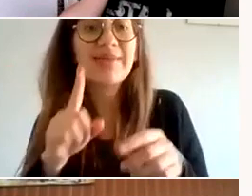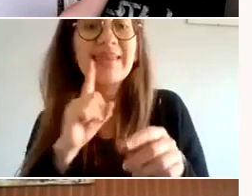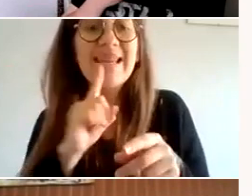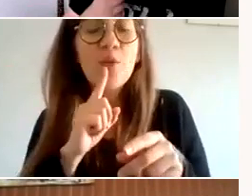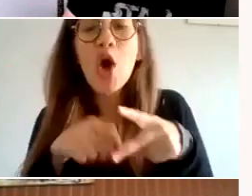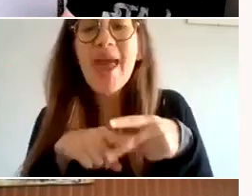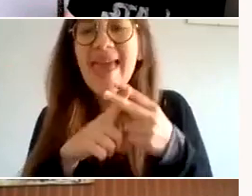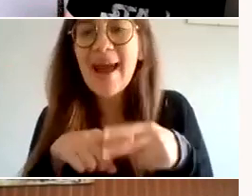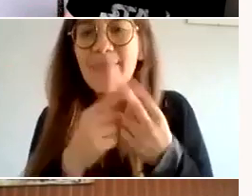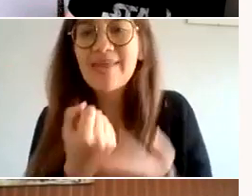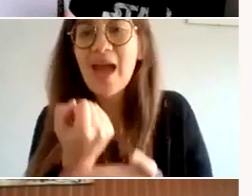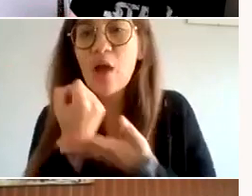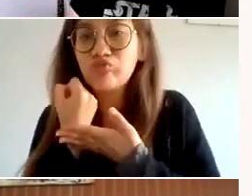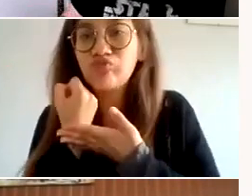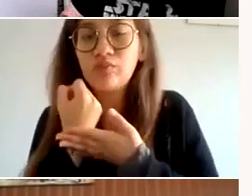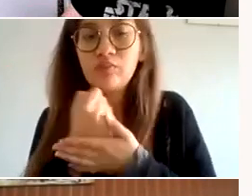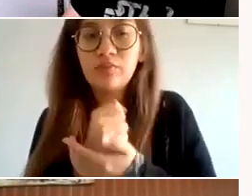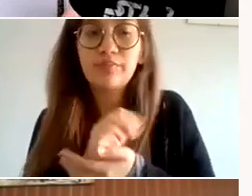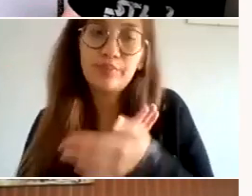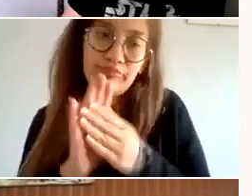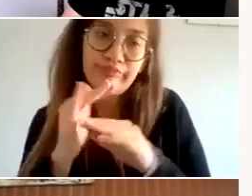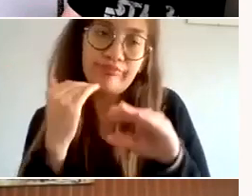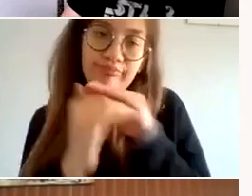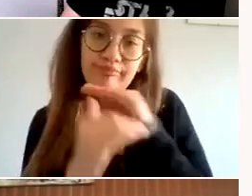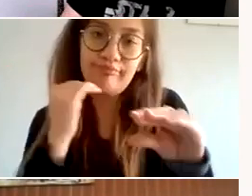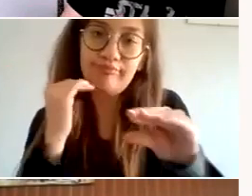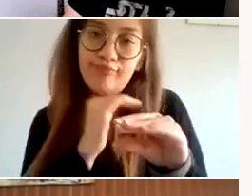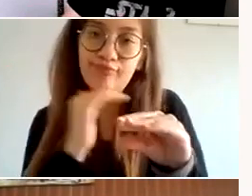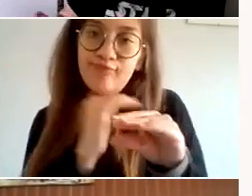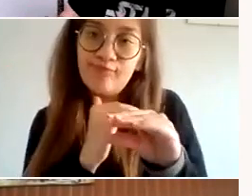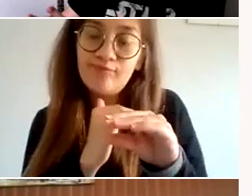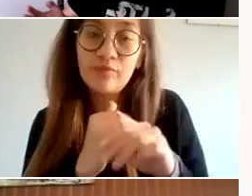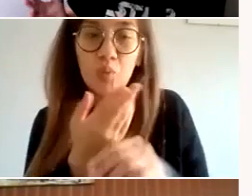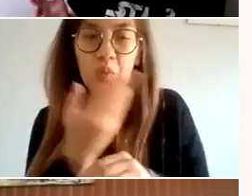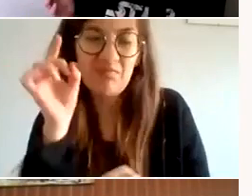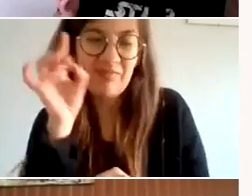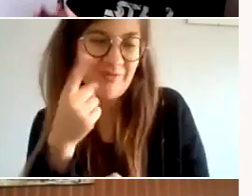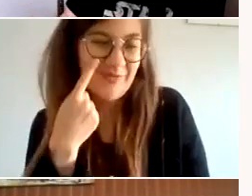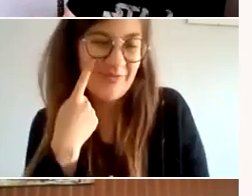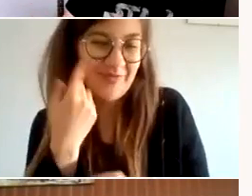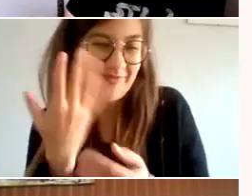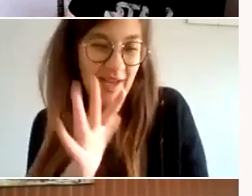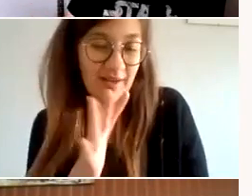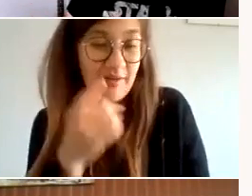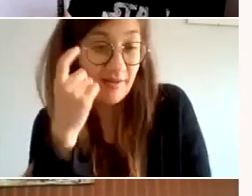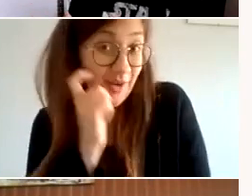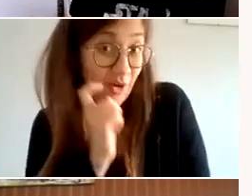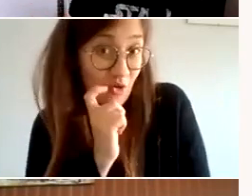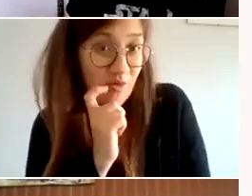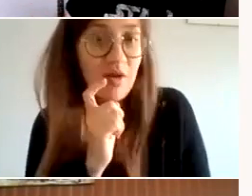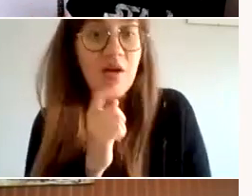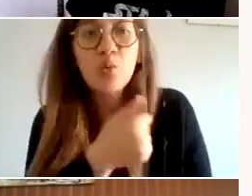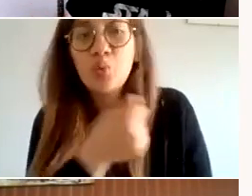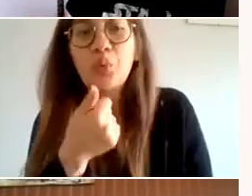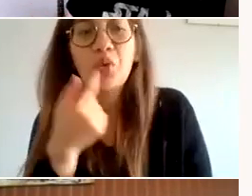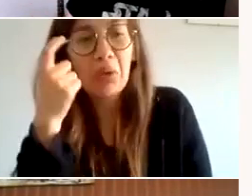es como redundar en lo que ustedes ya saben, pero supongo que todos, o por último la mayoría, tiene alguna de